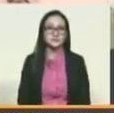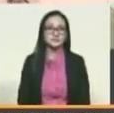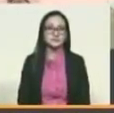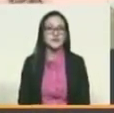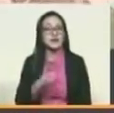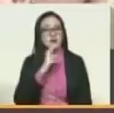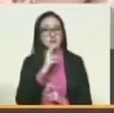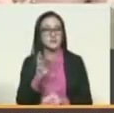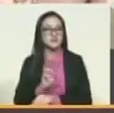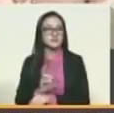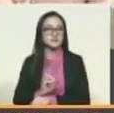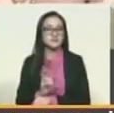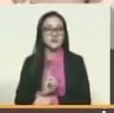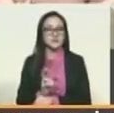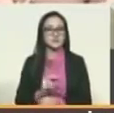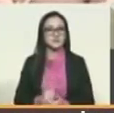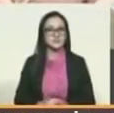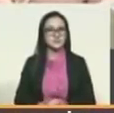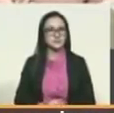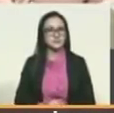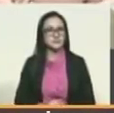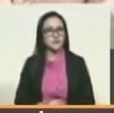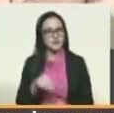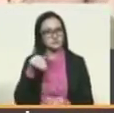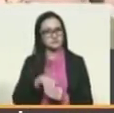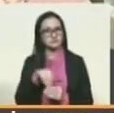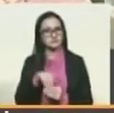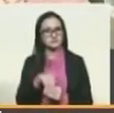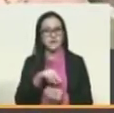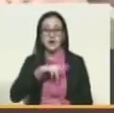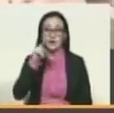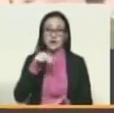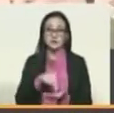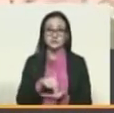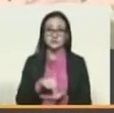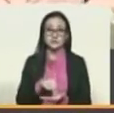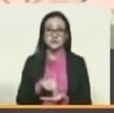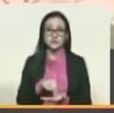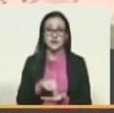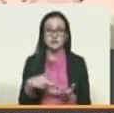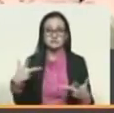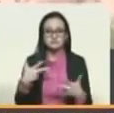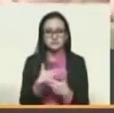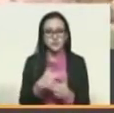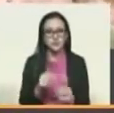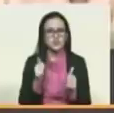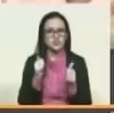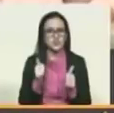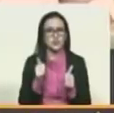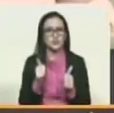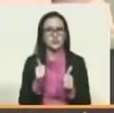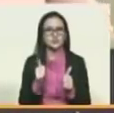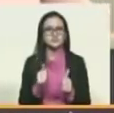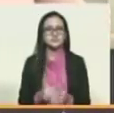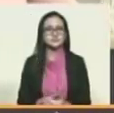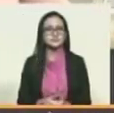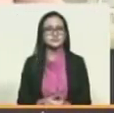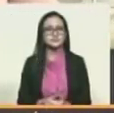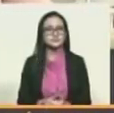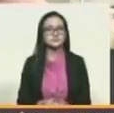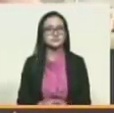respondo rápidamente sobre el registro electoral a nivel nacional. Se cerró efectivamente el